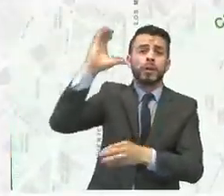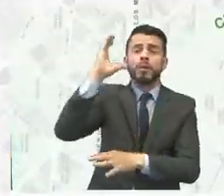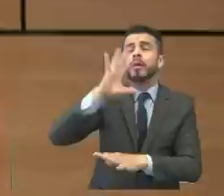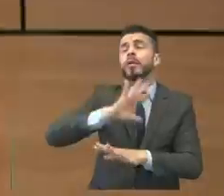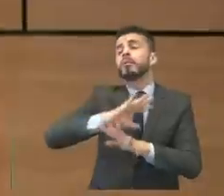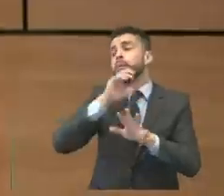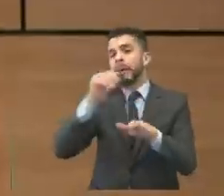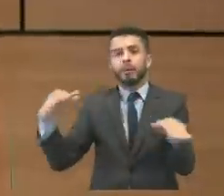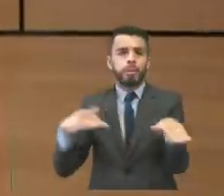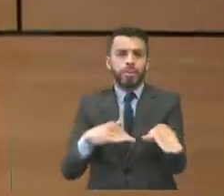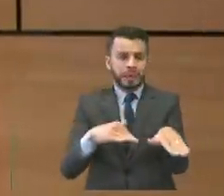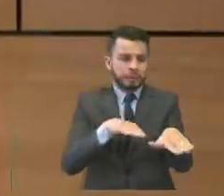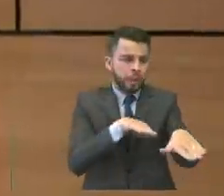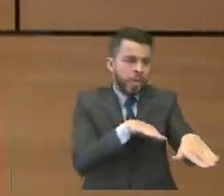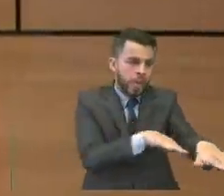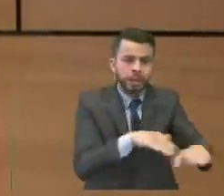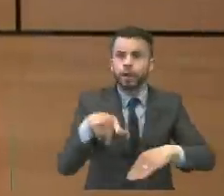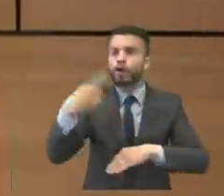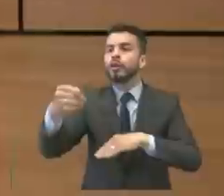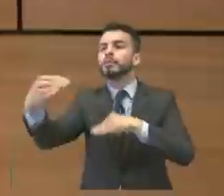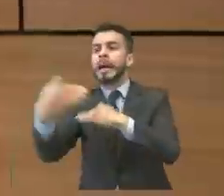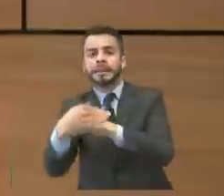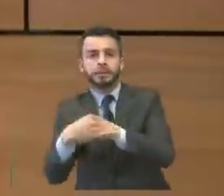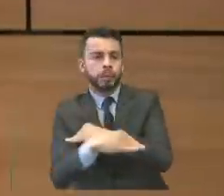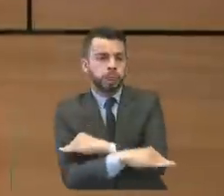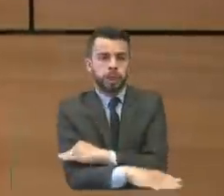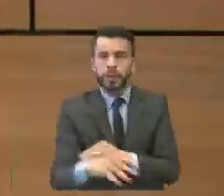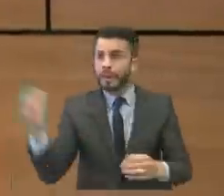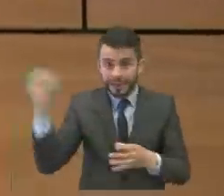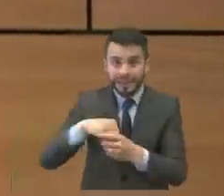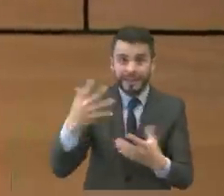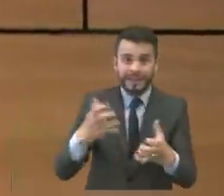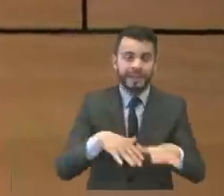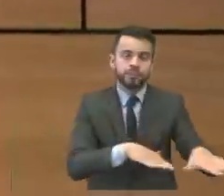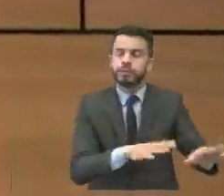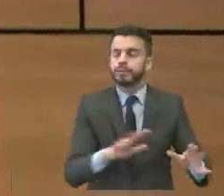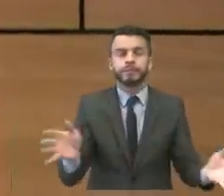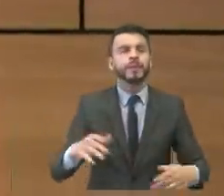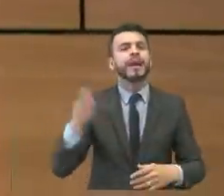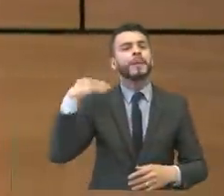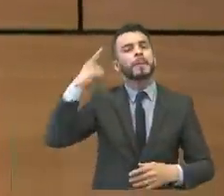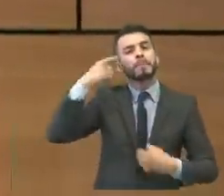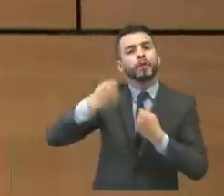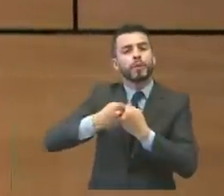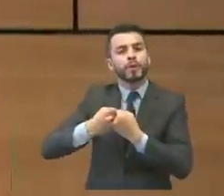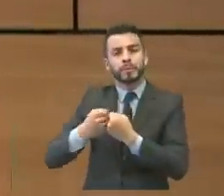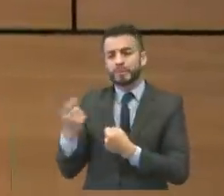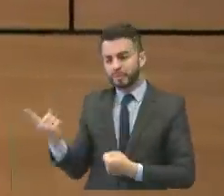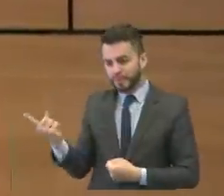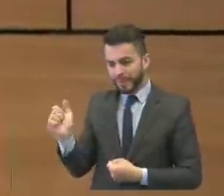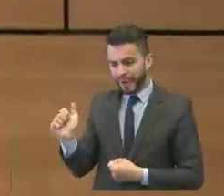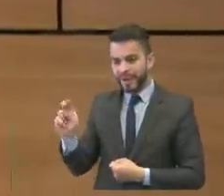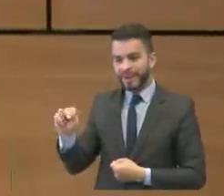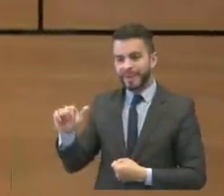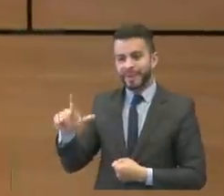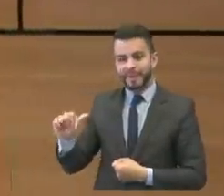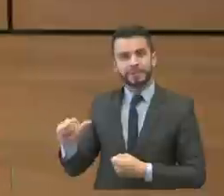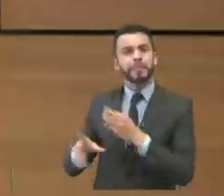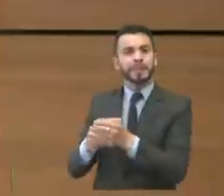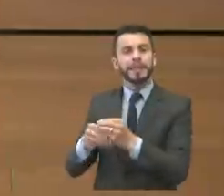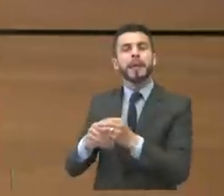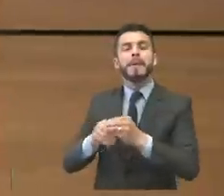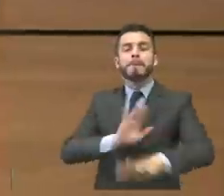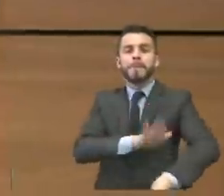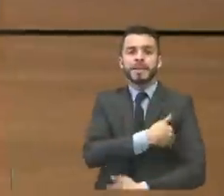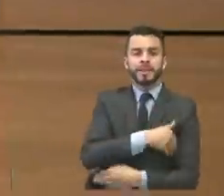que el año entrante arrancamos en el convenio que firmamos hace par de semanas con la ANI con el Ministerio de Transporte, ampliaremos